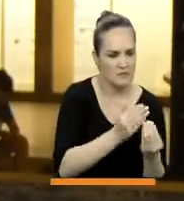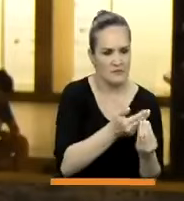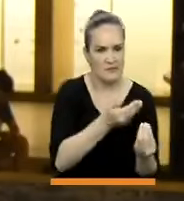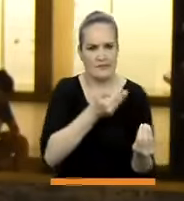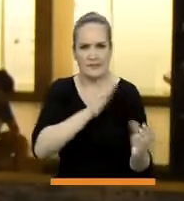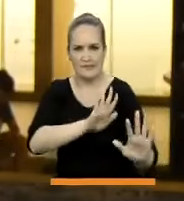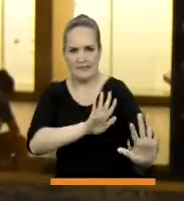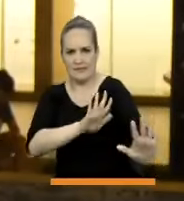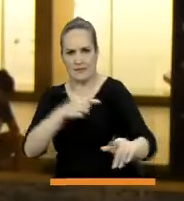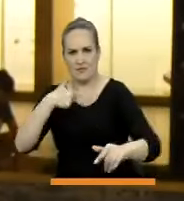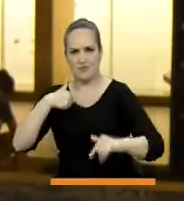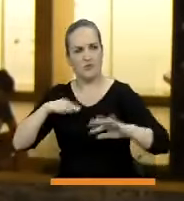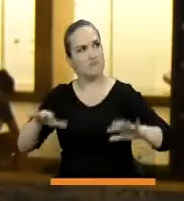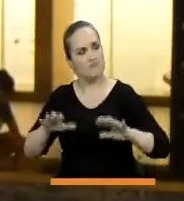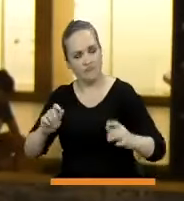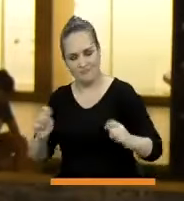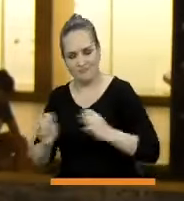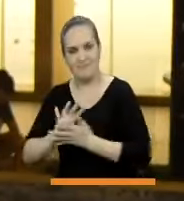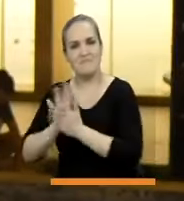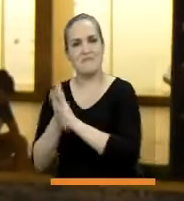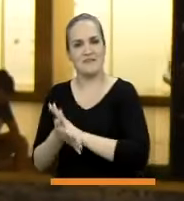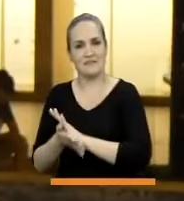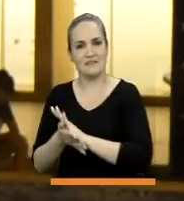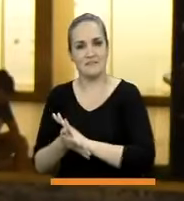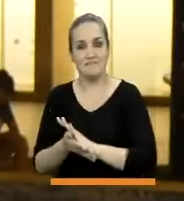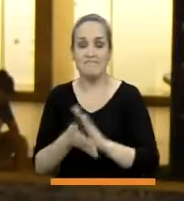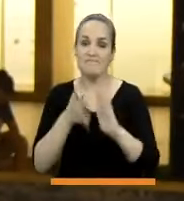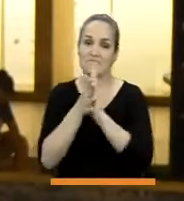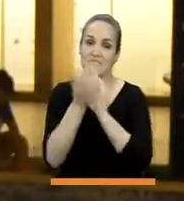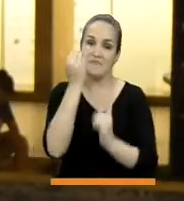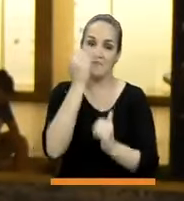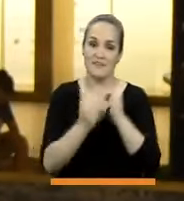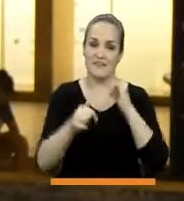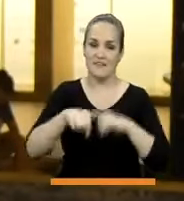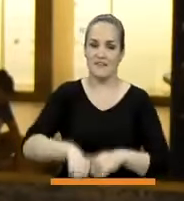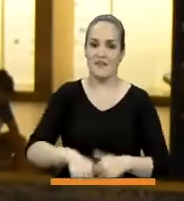territorios precisamente en territorios de paz. Esta es toda la información desde aquí, desde el Valle del Cauca. Daniela Henao para RTVC